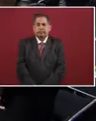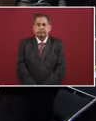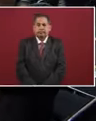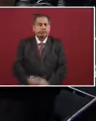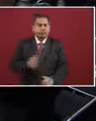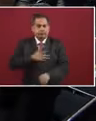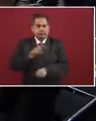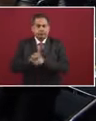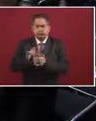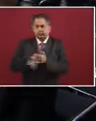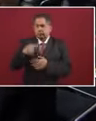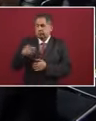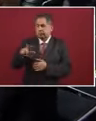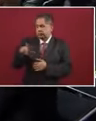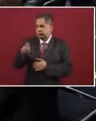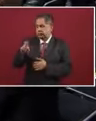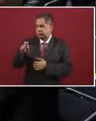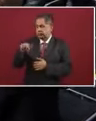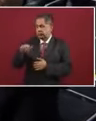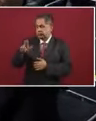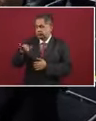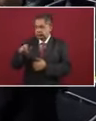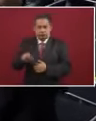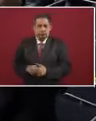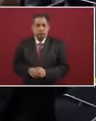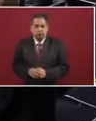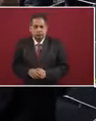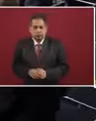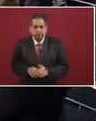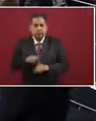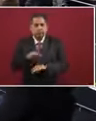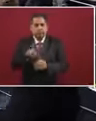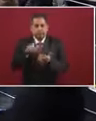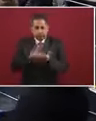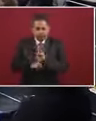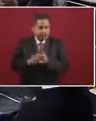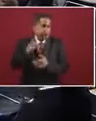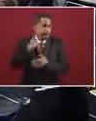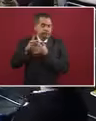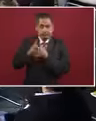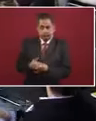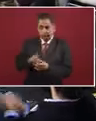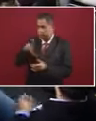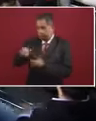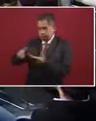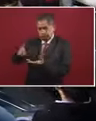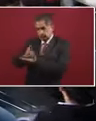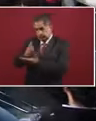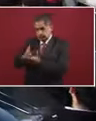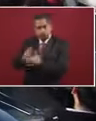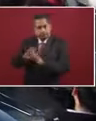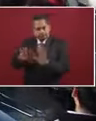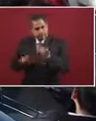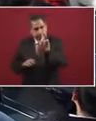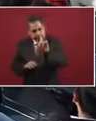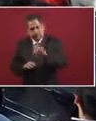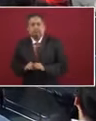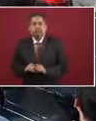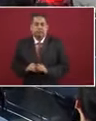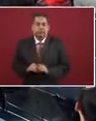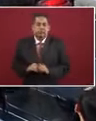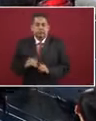Buenos días, Lorena Ríos de Bloomberg News. En el marco de la política de no intervención, a principios